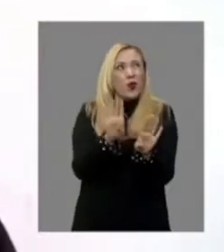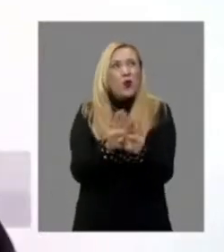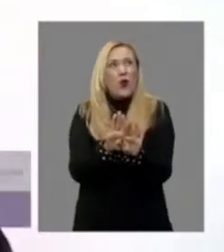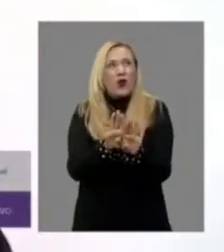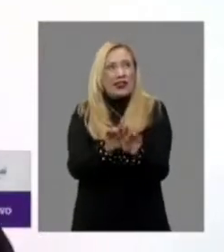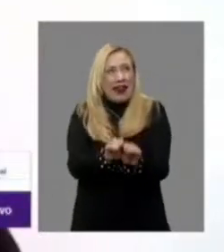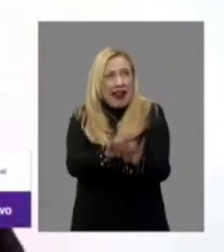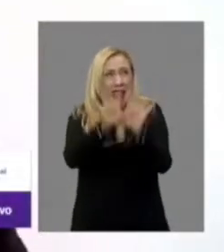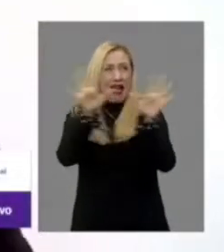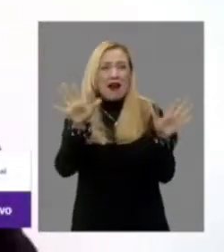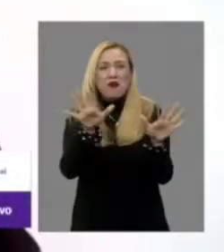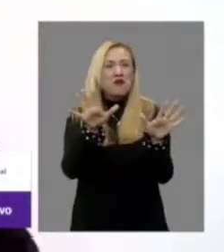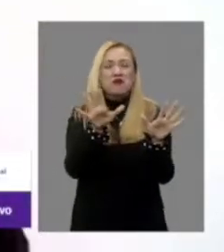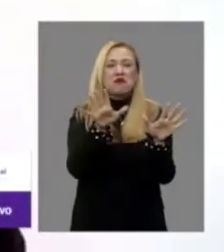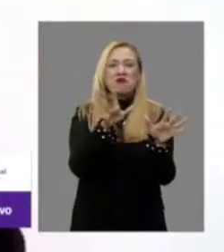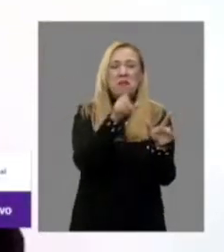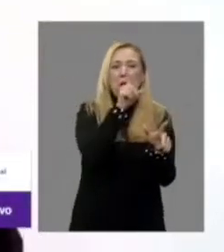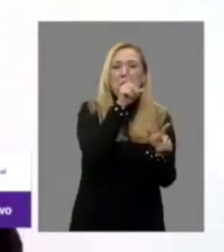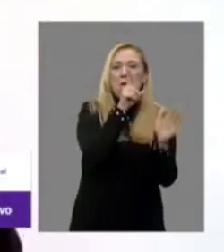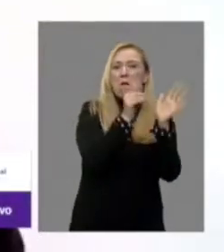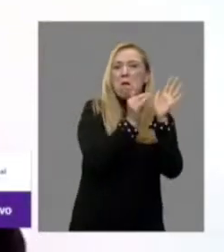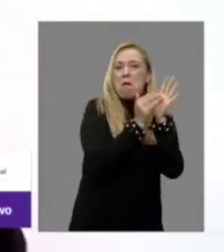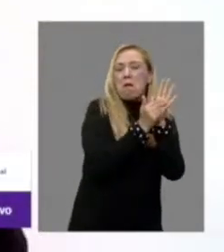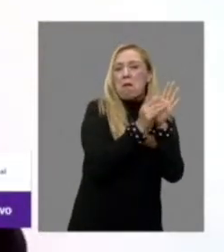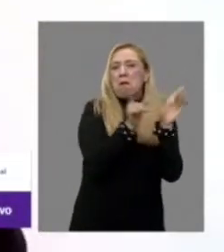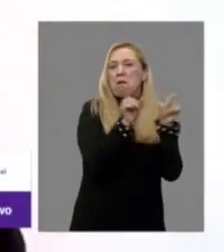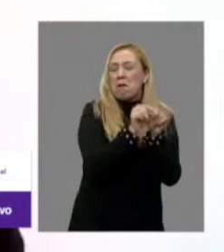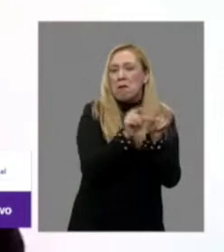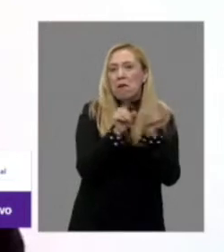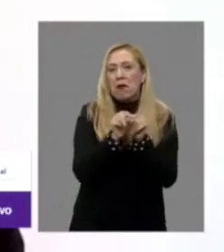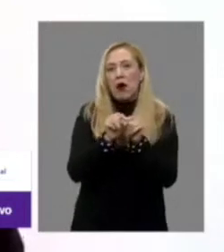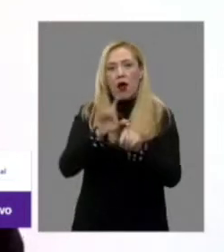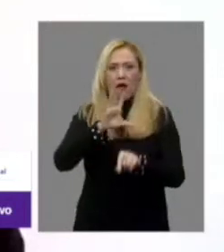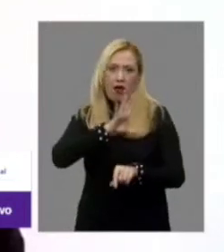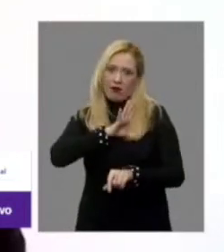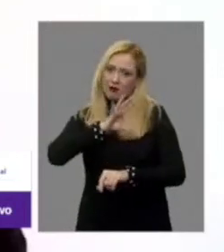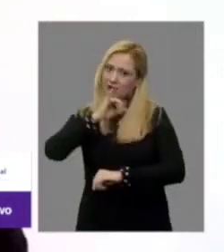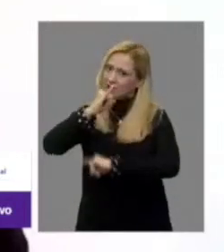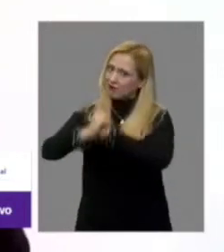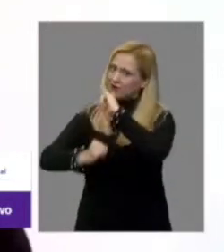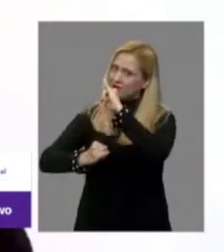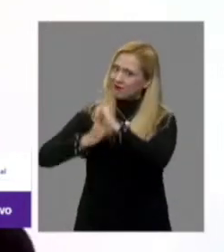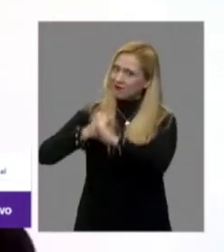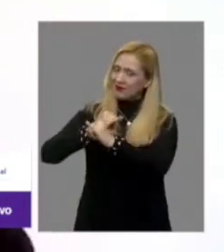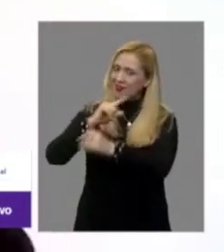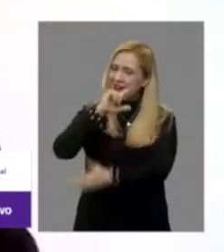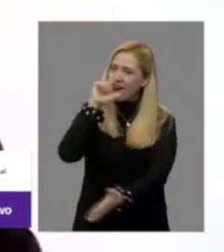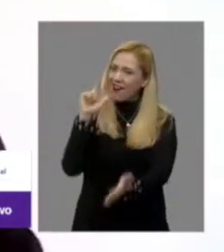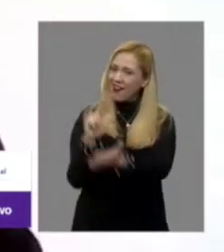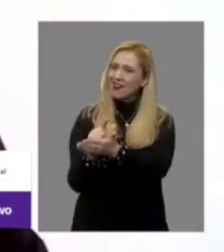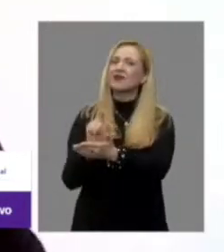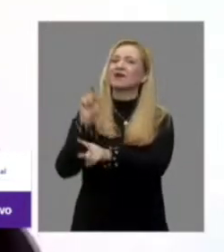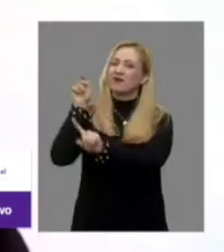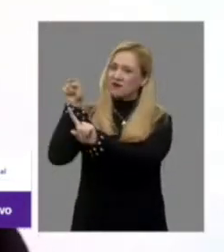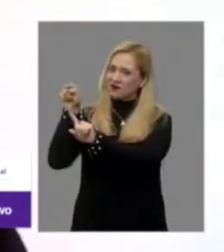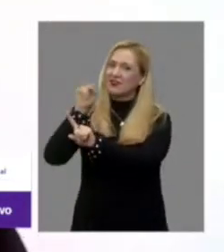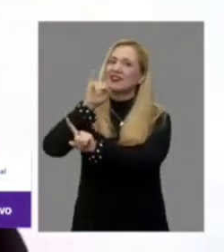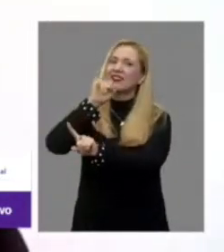nuestra Constitución, pero sí previstos en tratados y convenciones internacionales. Yo creo que